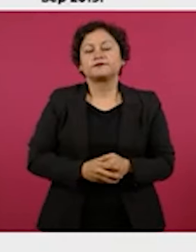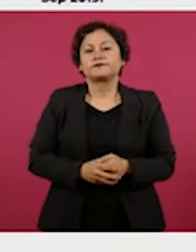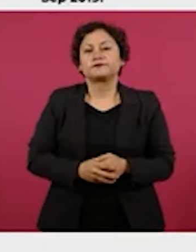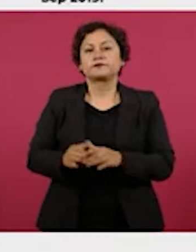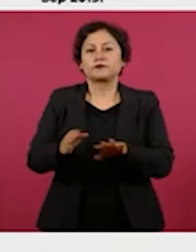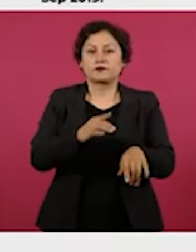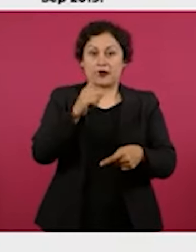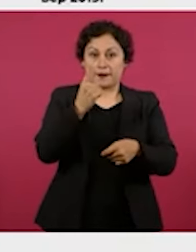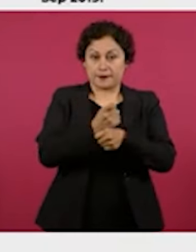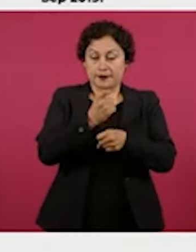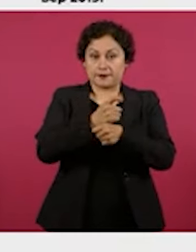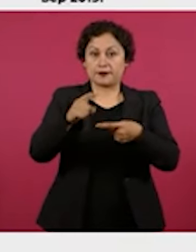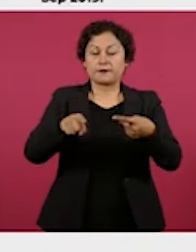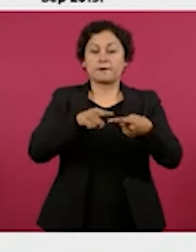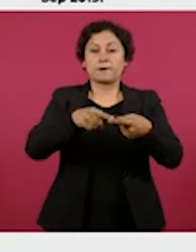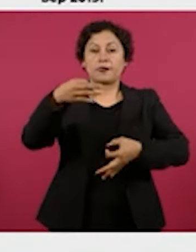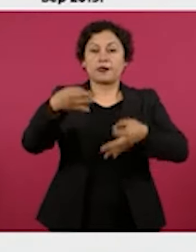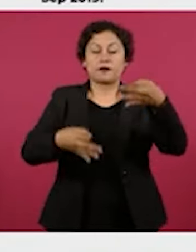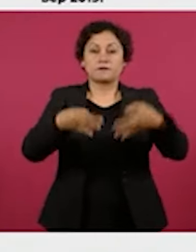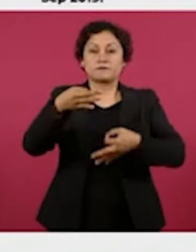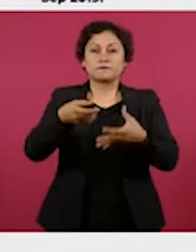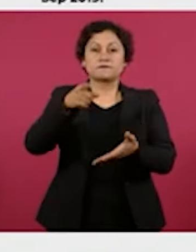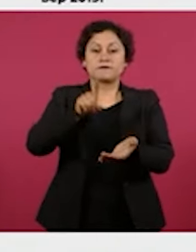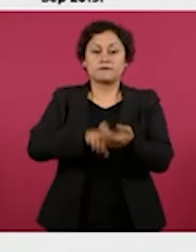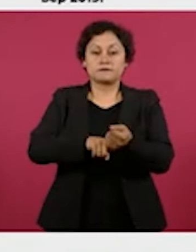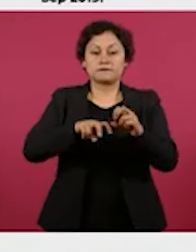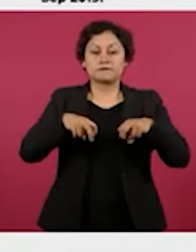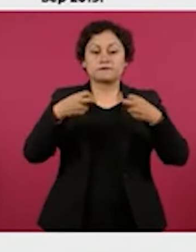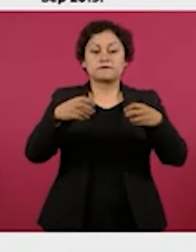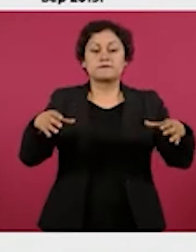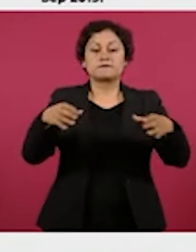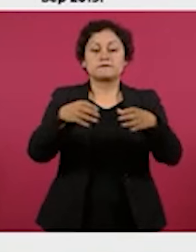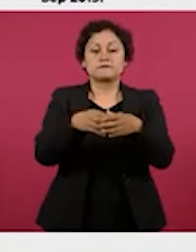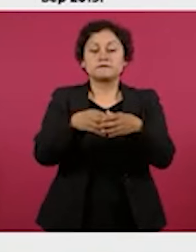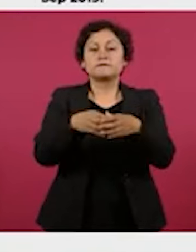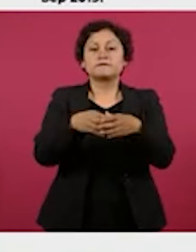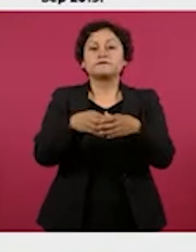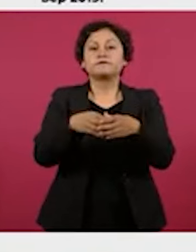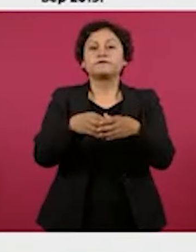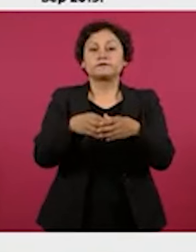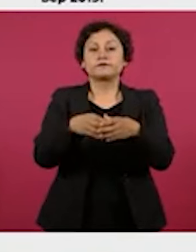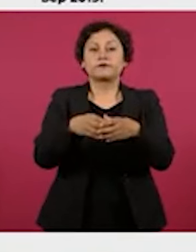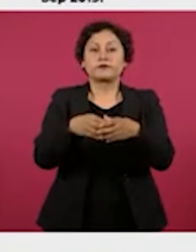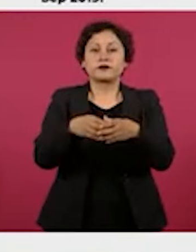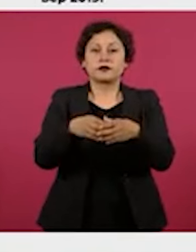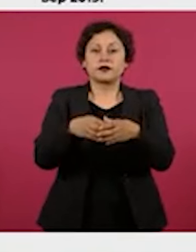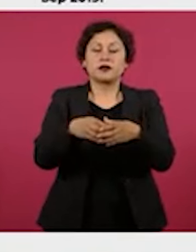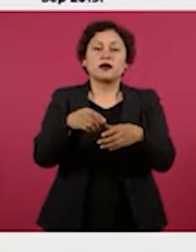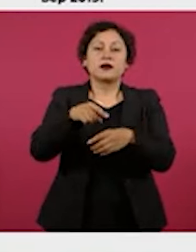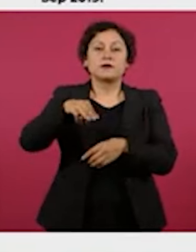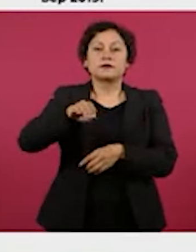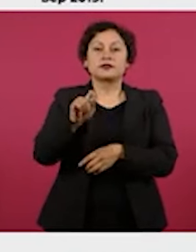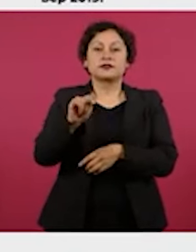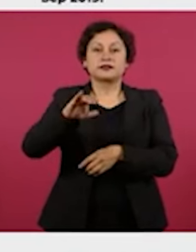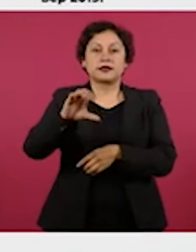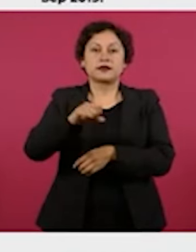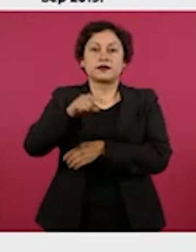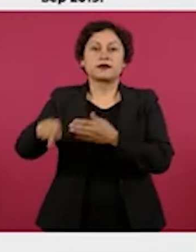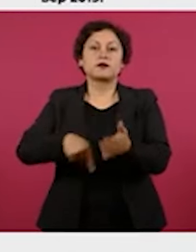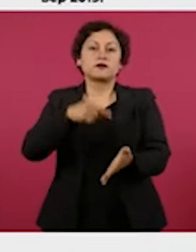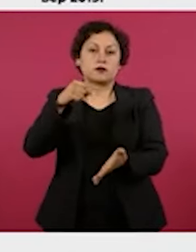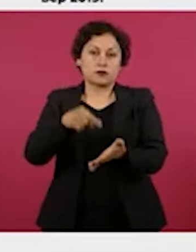es el juez del tribunal de enjuiciamiento del circuito judicial de la mixteca con sede en guajuapan de